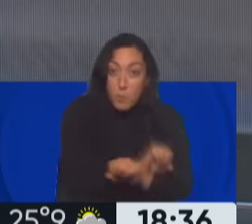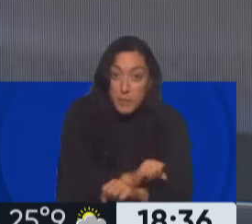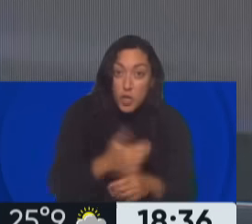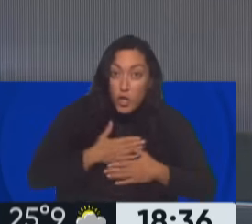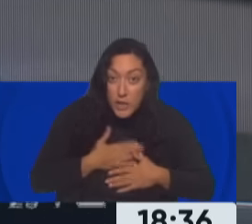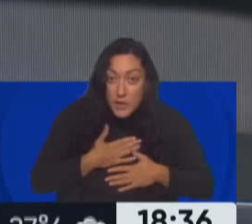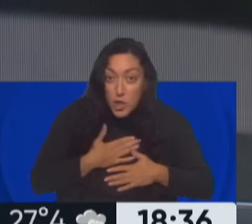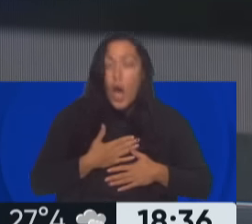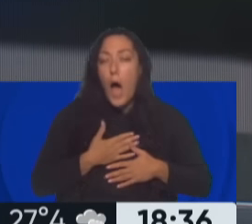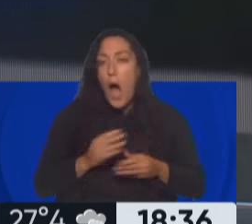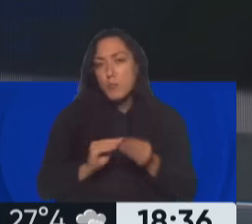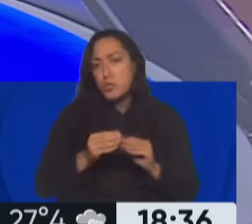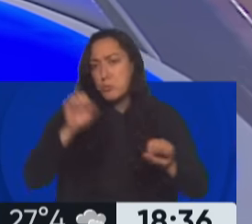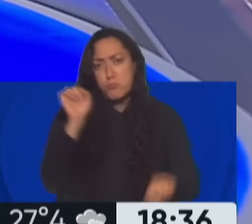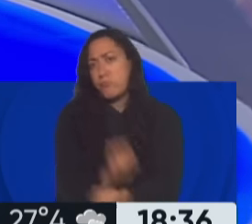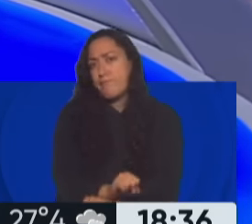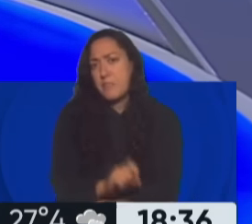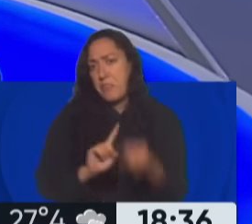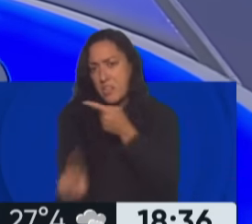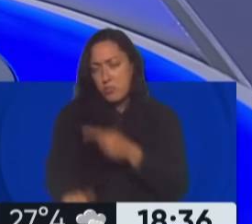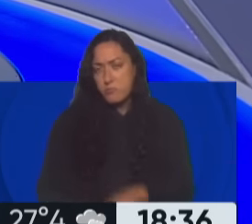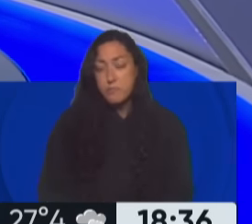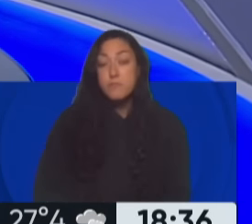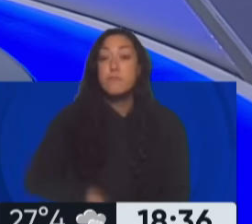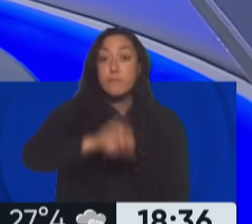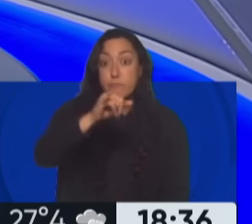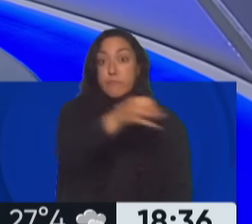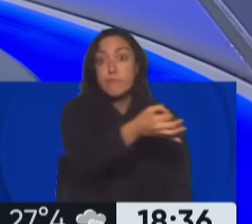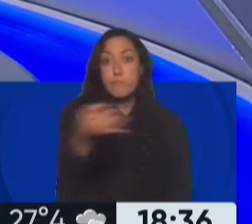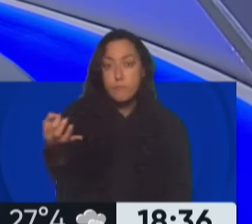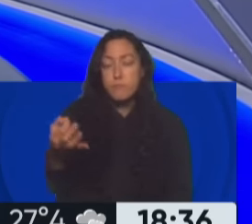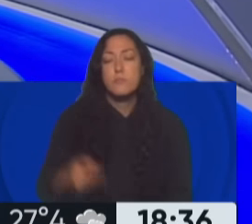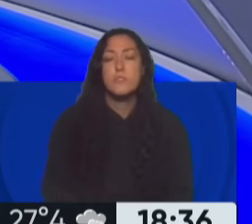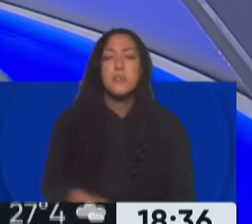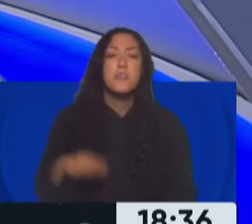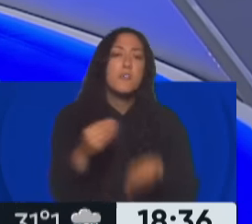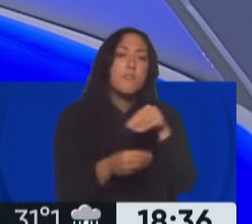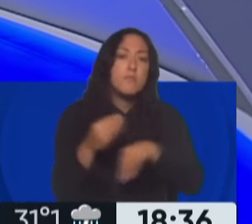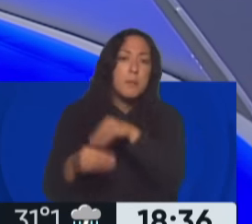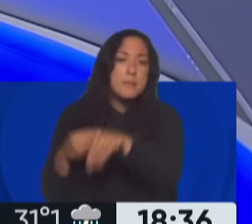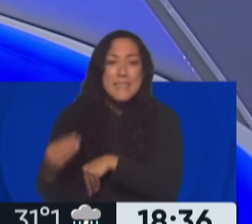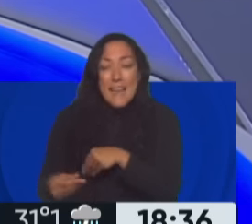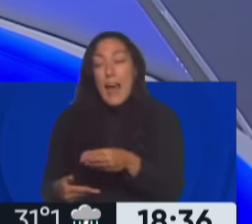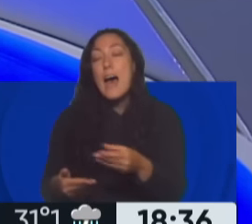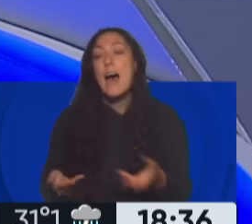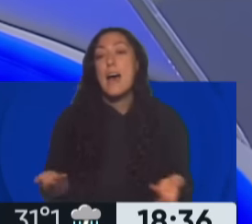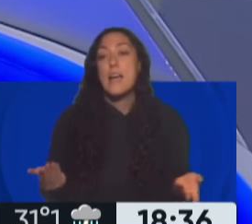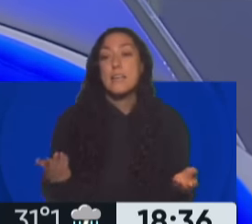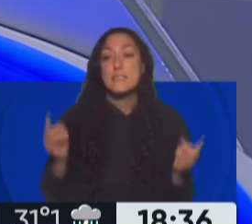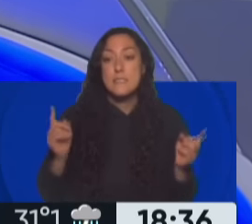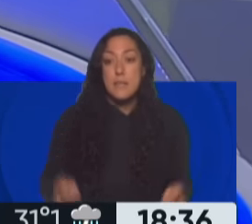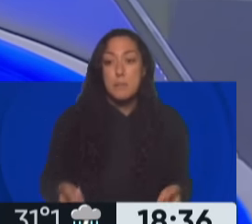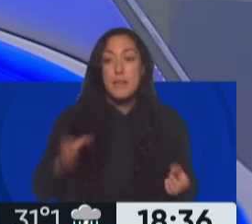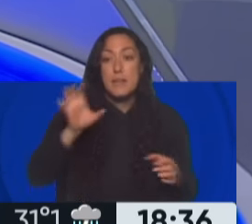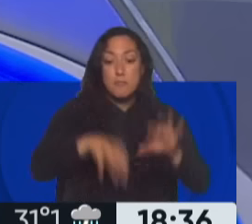por cualquiera de esos motivos te lleva preso. Sí, totalmente. Y a la par, Dani, los propios familiares, esperando, que eso es una imagen muy impactante, incluso